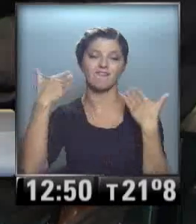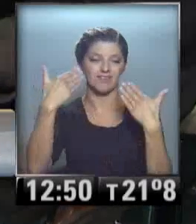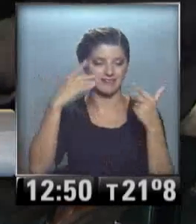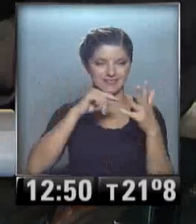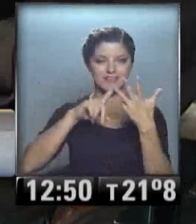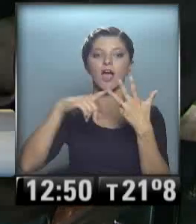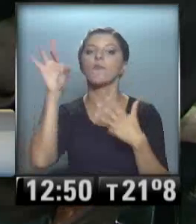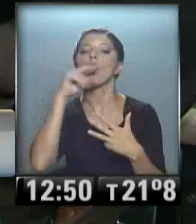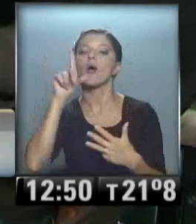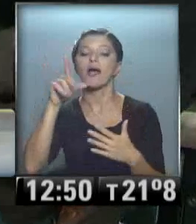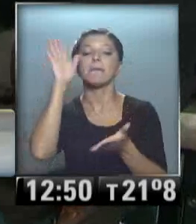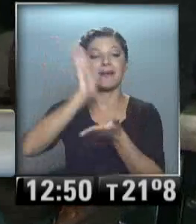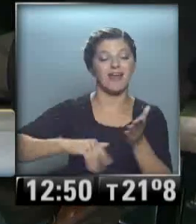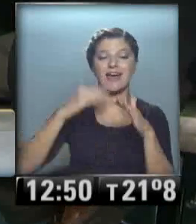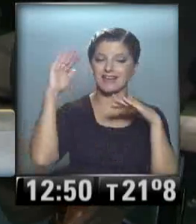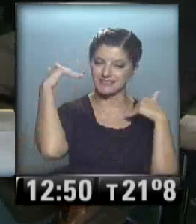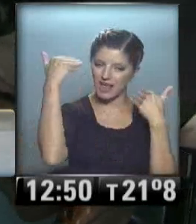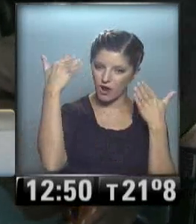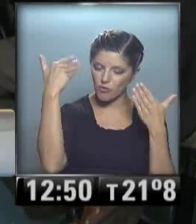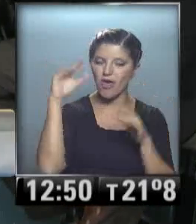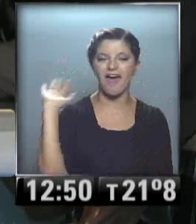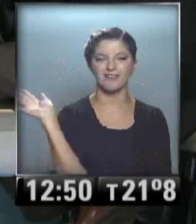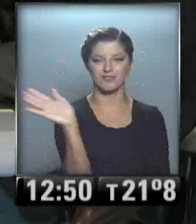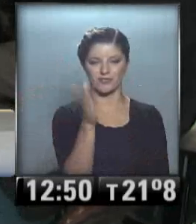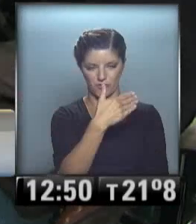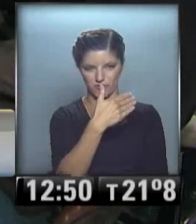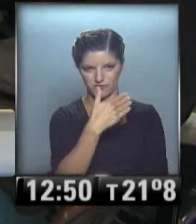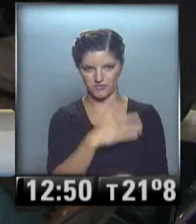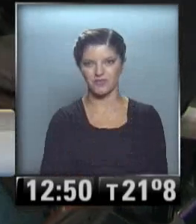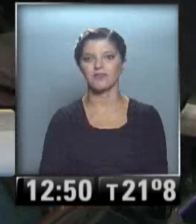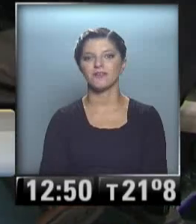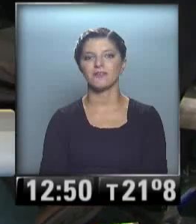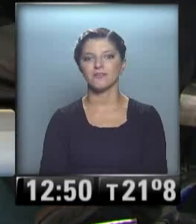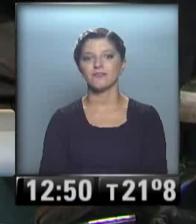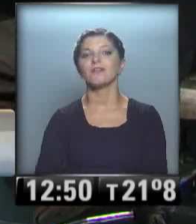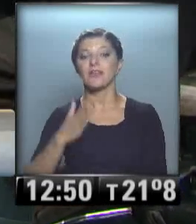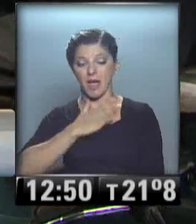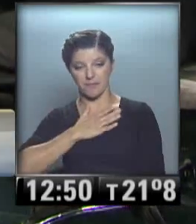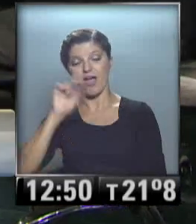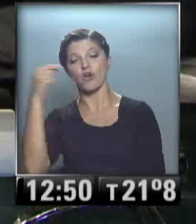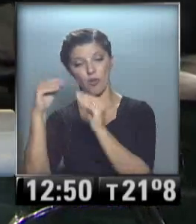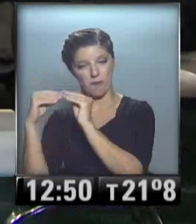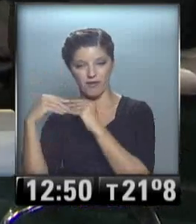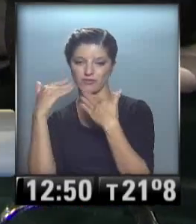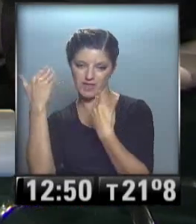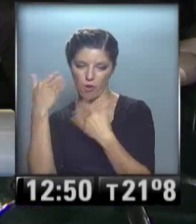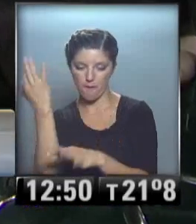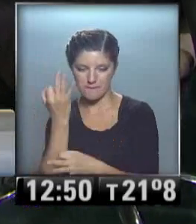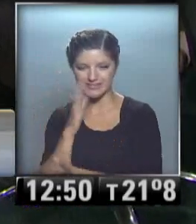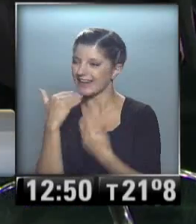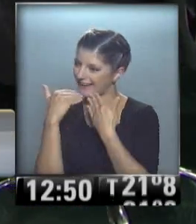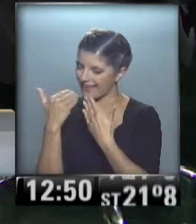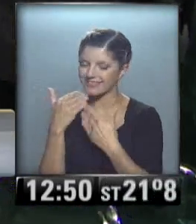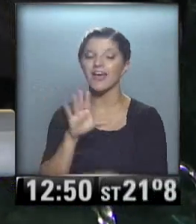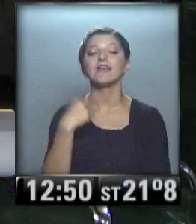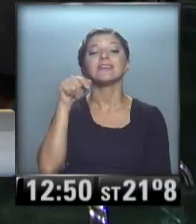Blanca saluda a todos y nos saluda a Alejandro Casanseu y a mí. Un saludo muy especial. Muchas gracias, Olga. Y extraordinario